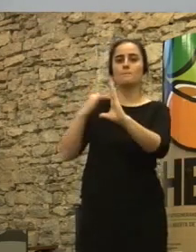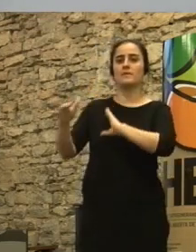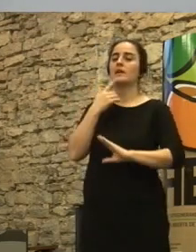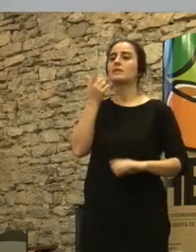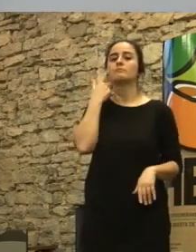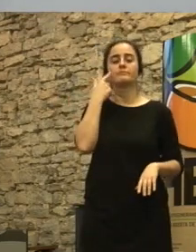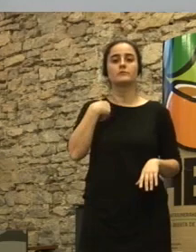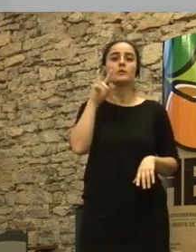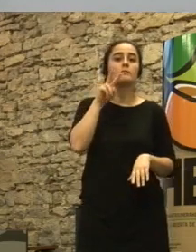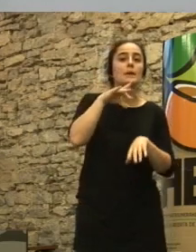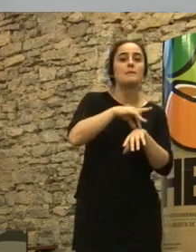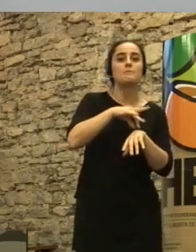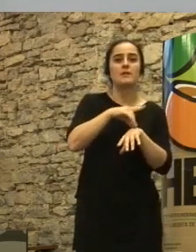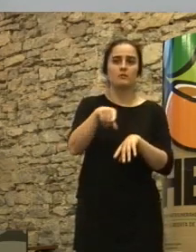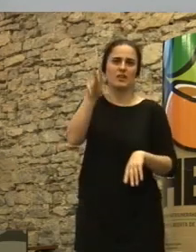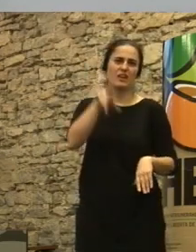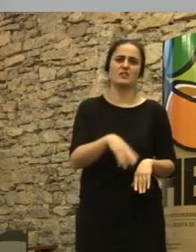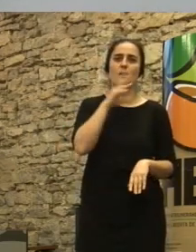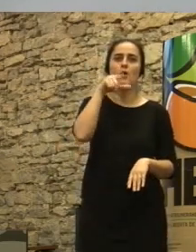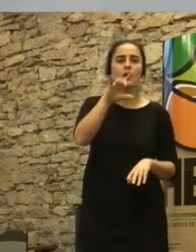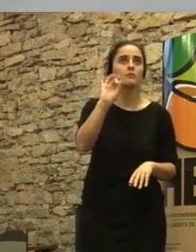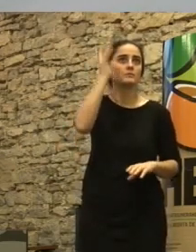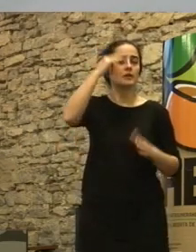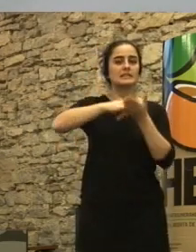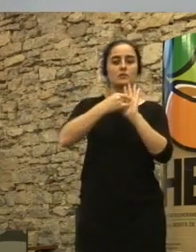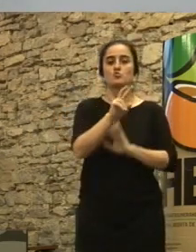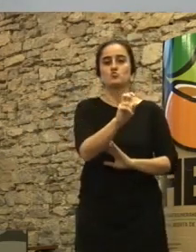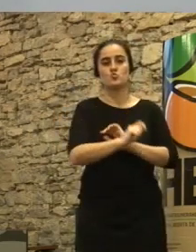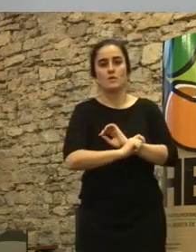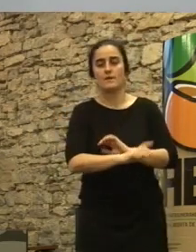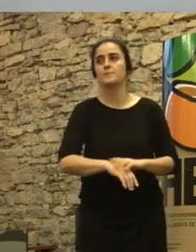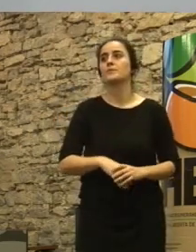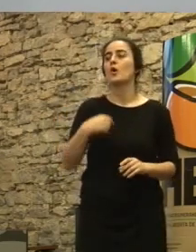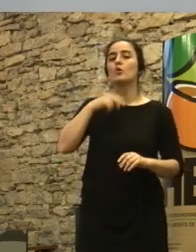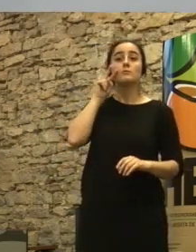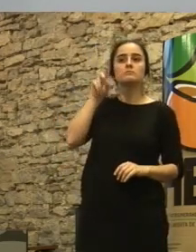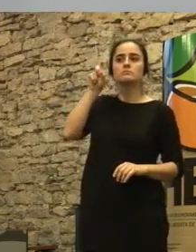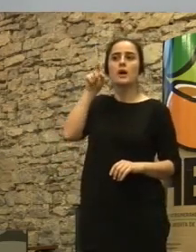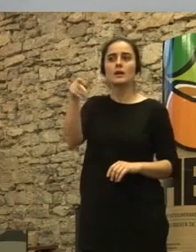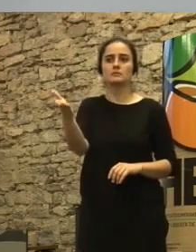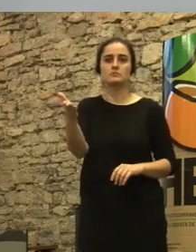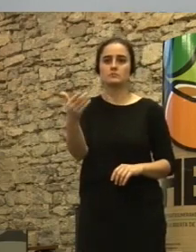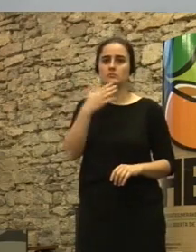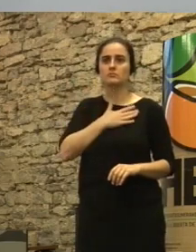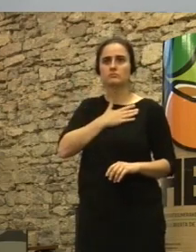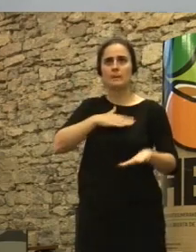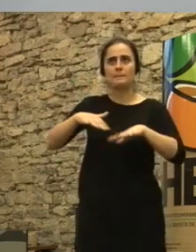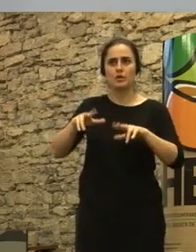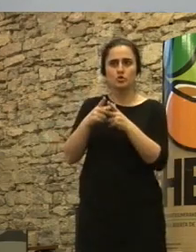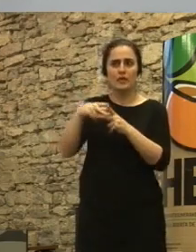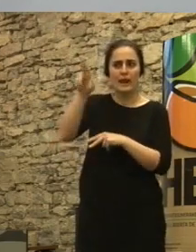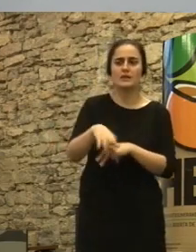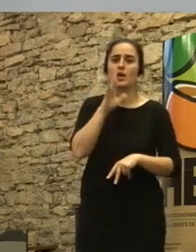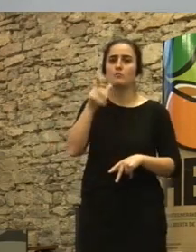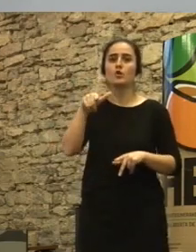un médico que para mí lo es porque se ha inventado una nueva estrategia. Mira, he visto un maestro que para mí lo es porque se ha inventado un